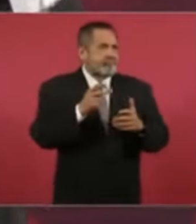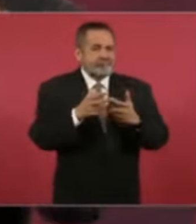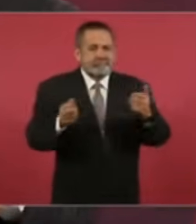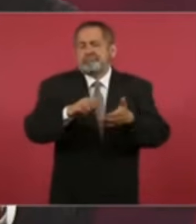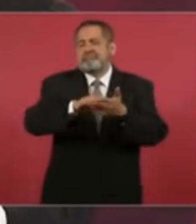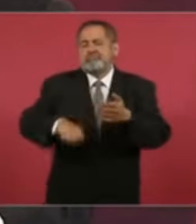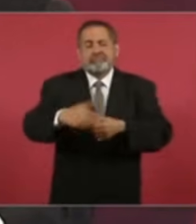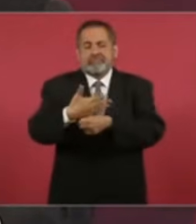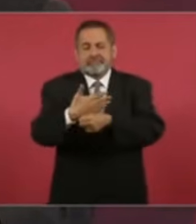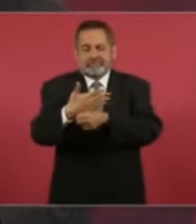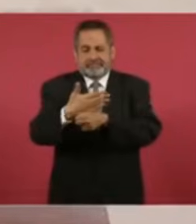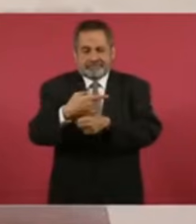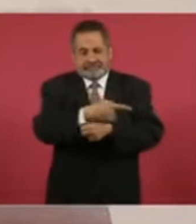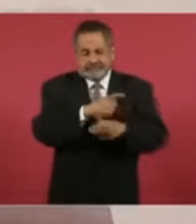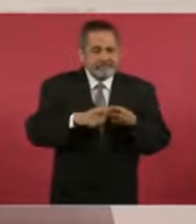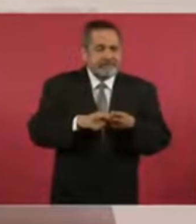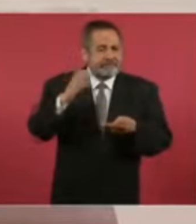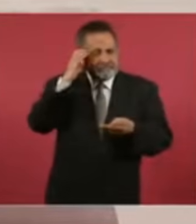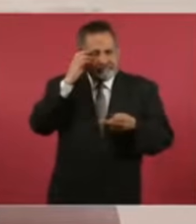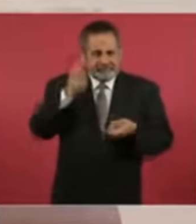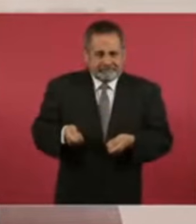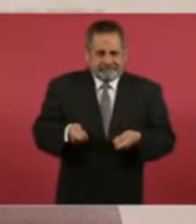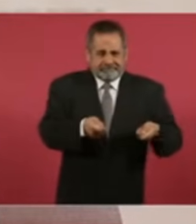las ambulancias, las camillas.